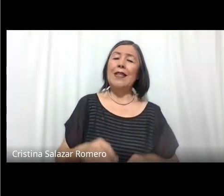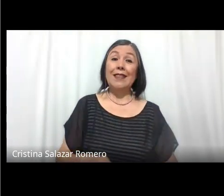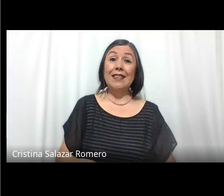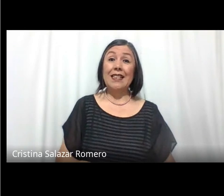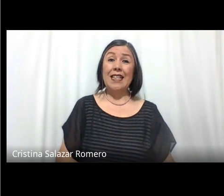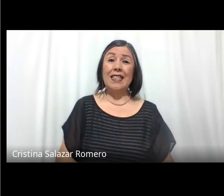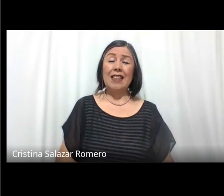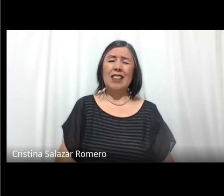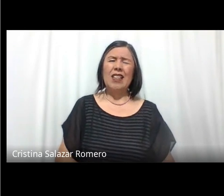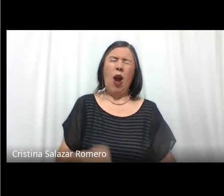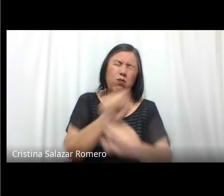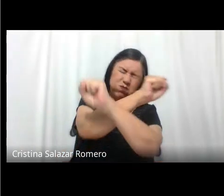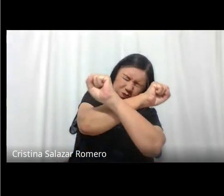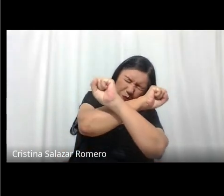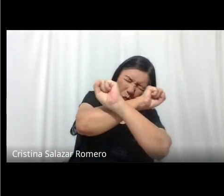La tercera seña.